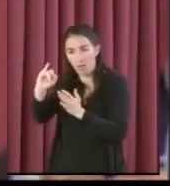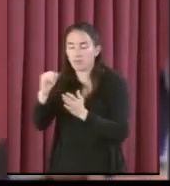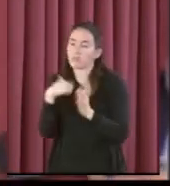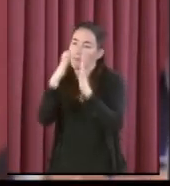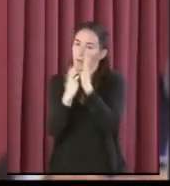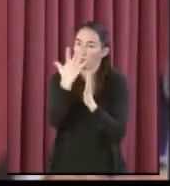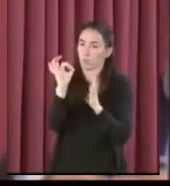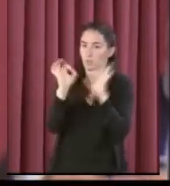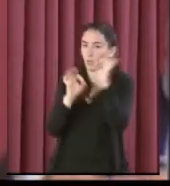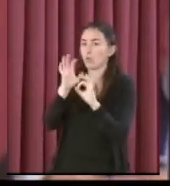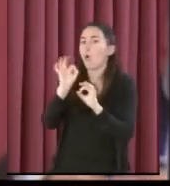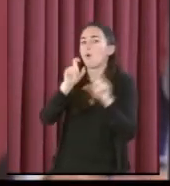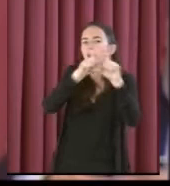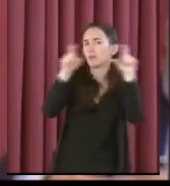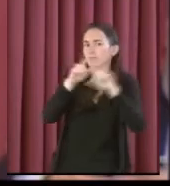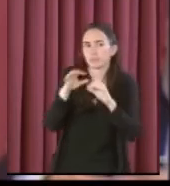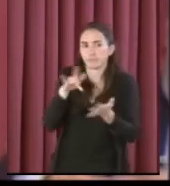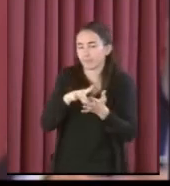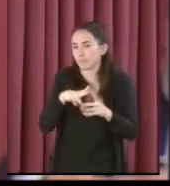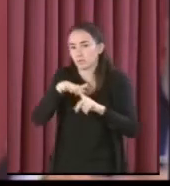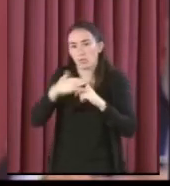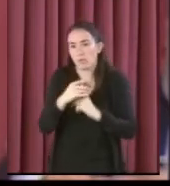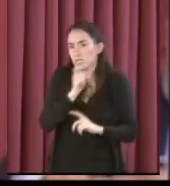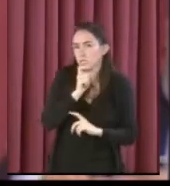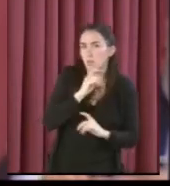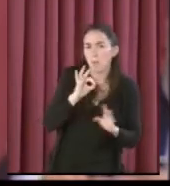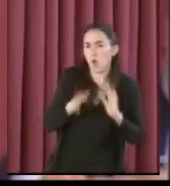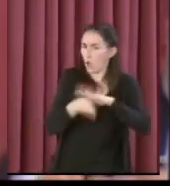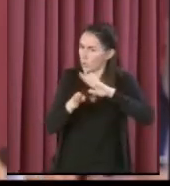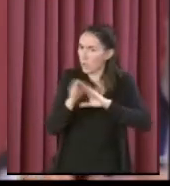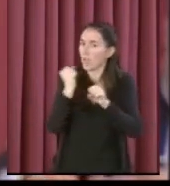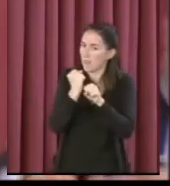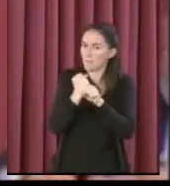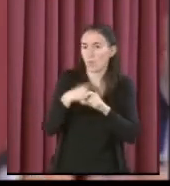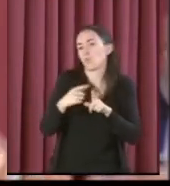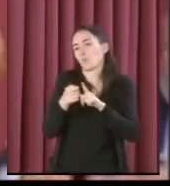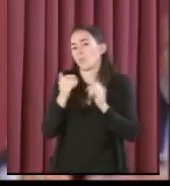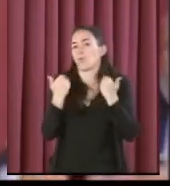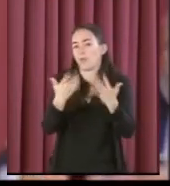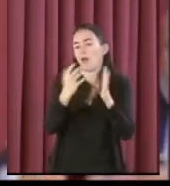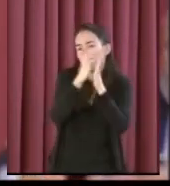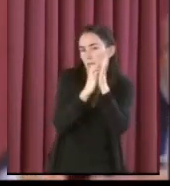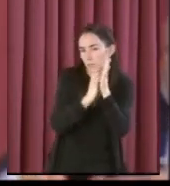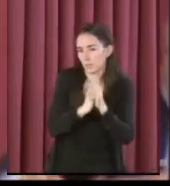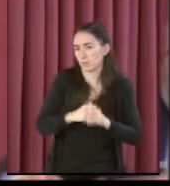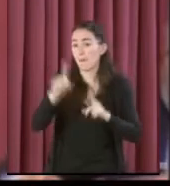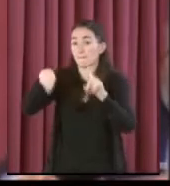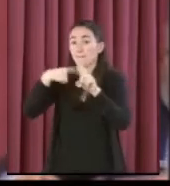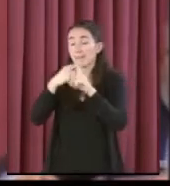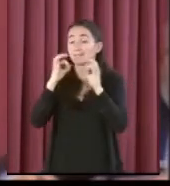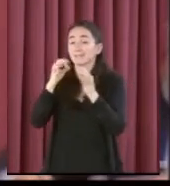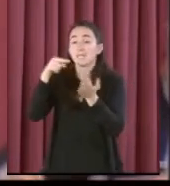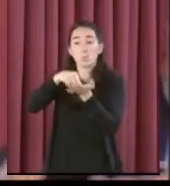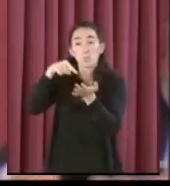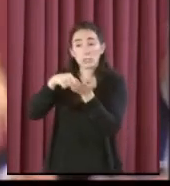una situación difícil pero que mantienen su actividad y el empleo. Y hemos introducido una bonificación del 30% en el impuesto